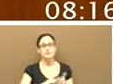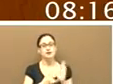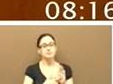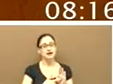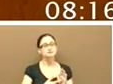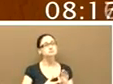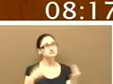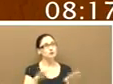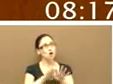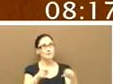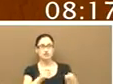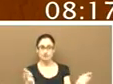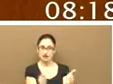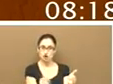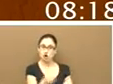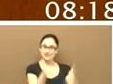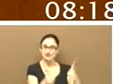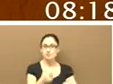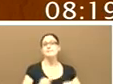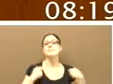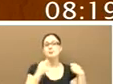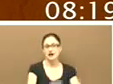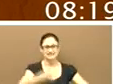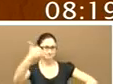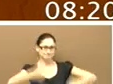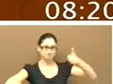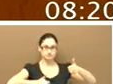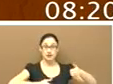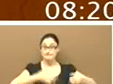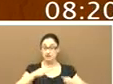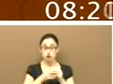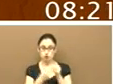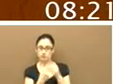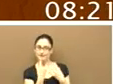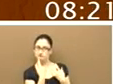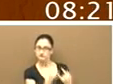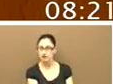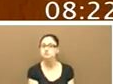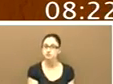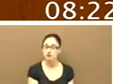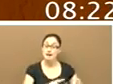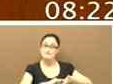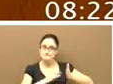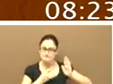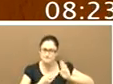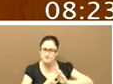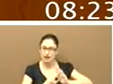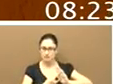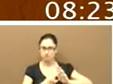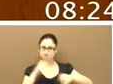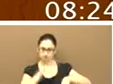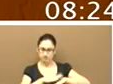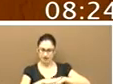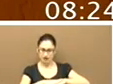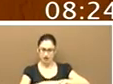al pequeño comercio y que sea atractivo para el consumidor un plan que no necesite implementar barreras